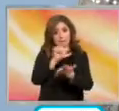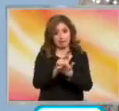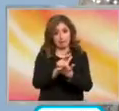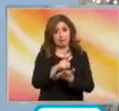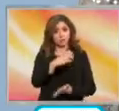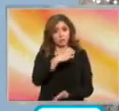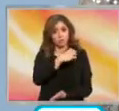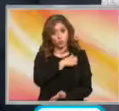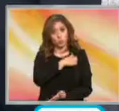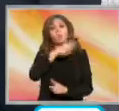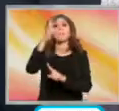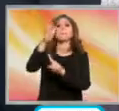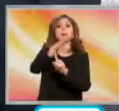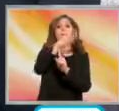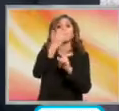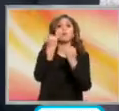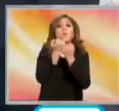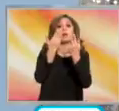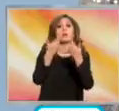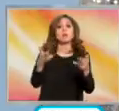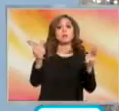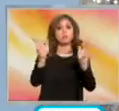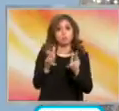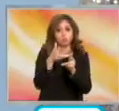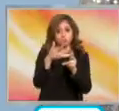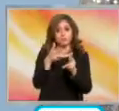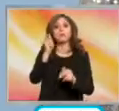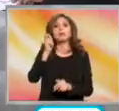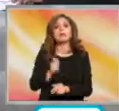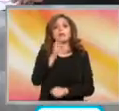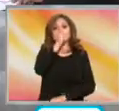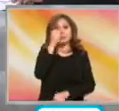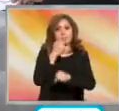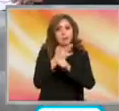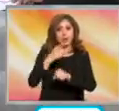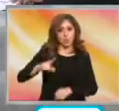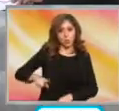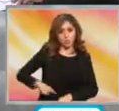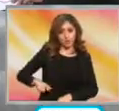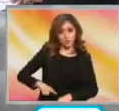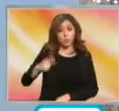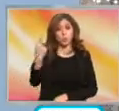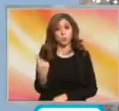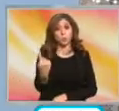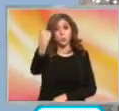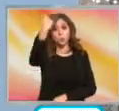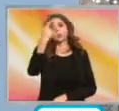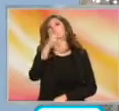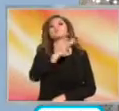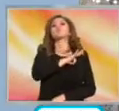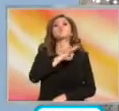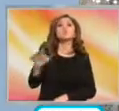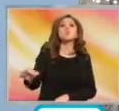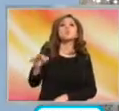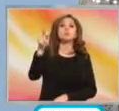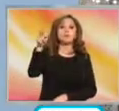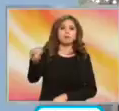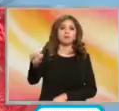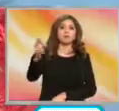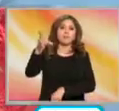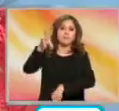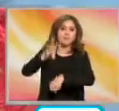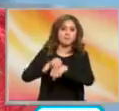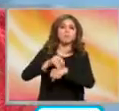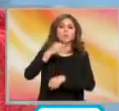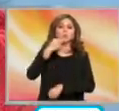himno nacionales, establece que la Secretaría de Gobernación es la única que puede permitir el uso de las